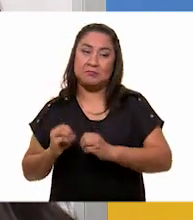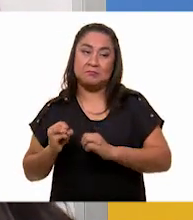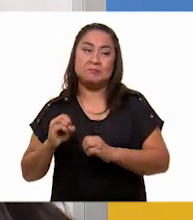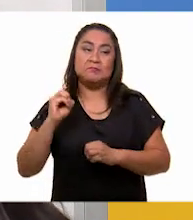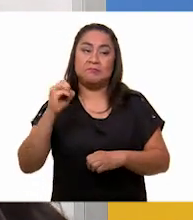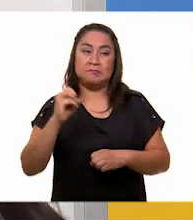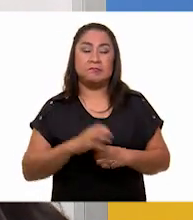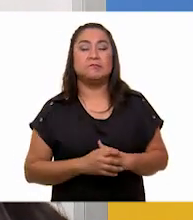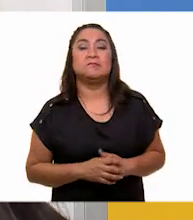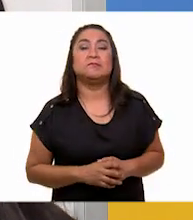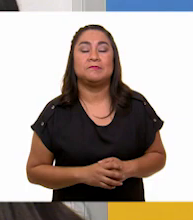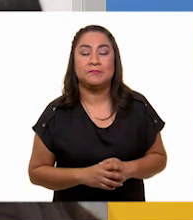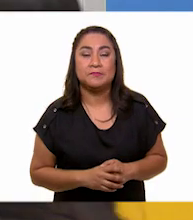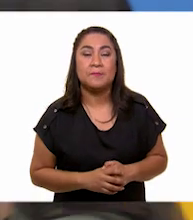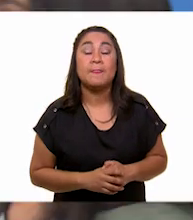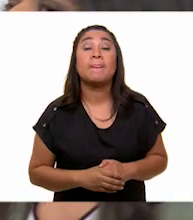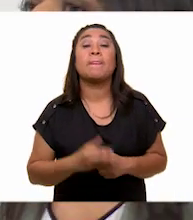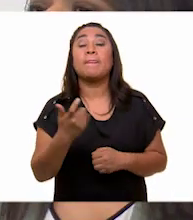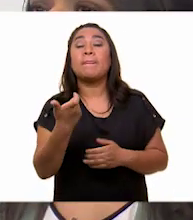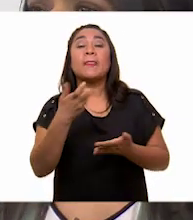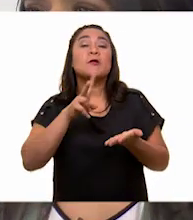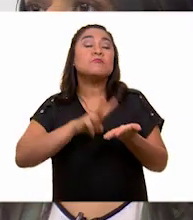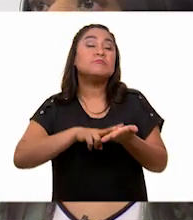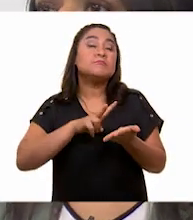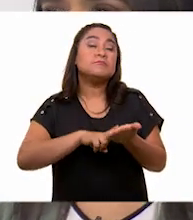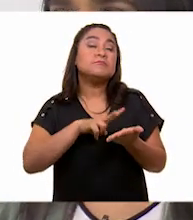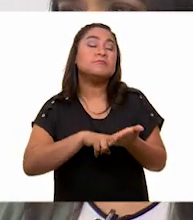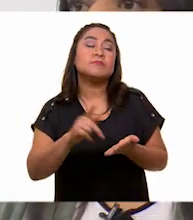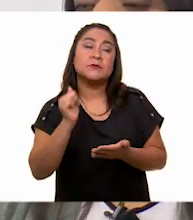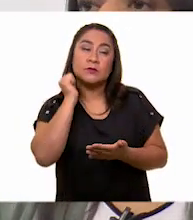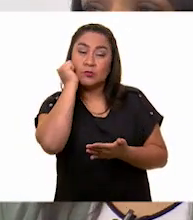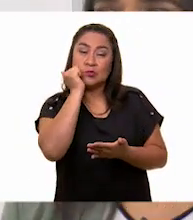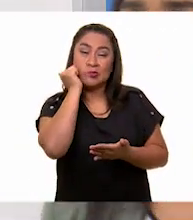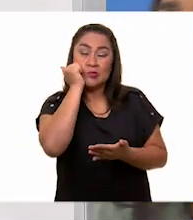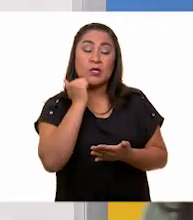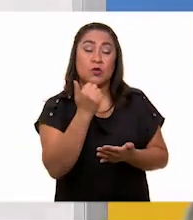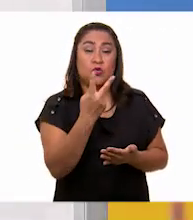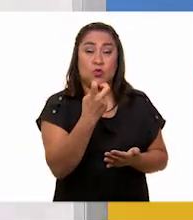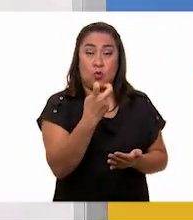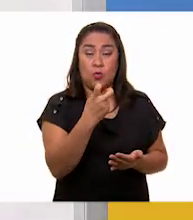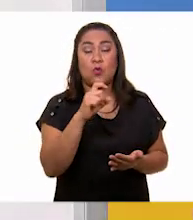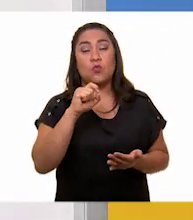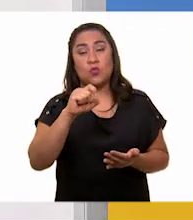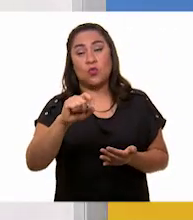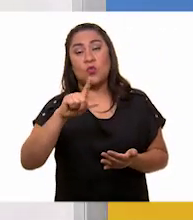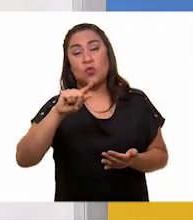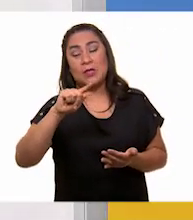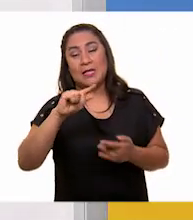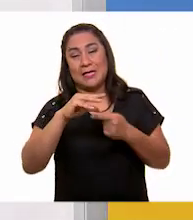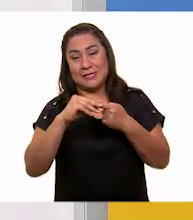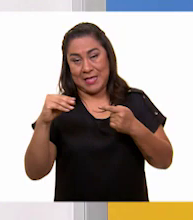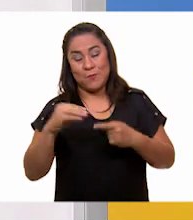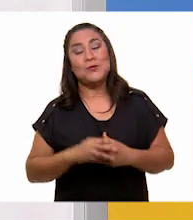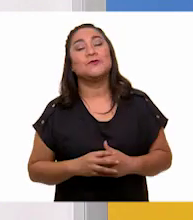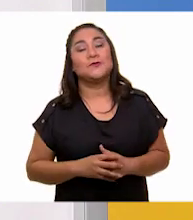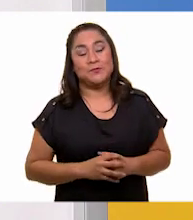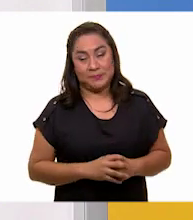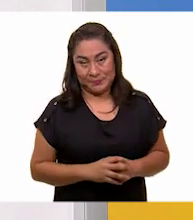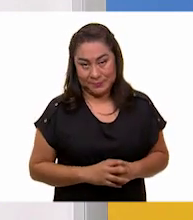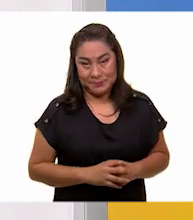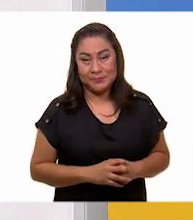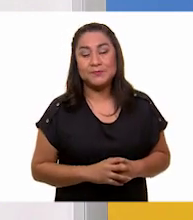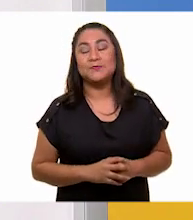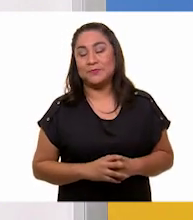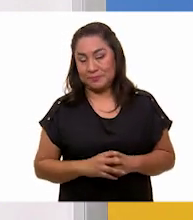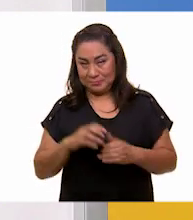el otro 0 aquí también y lo subimos. Listo, maestra, nos quedan 2 pesos con 70 centavos. Muy bien,